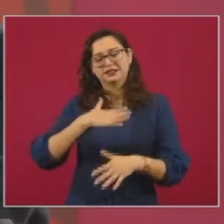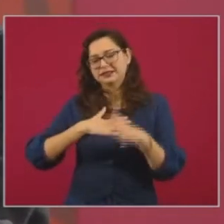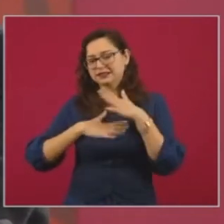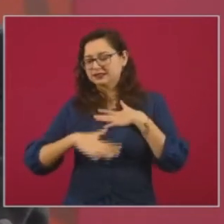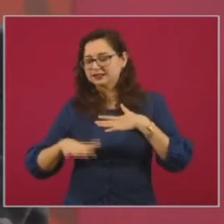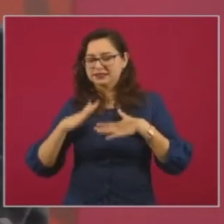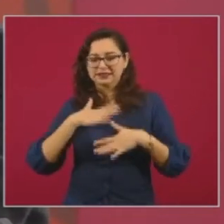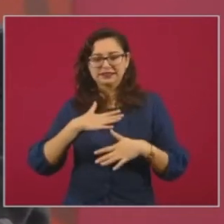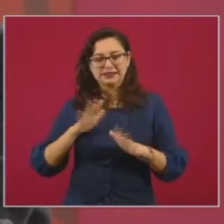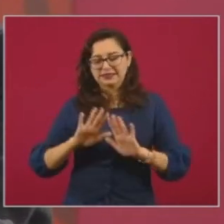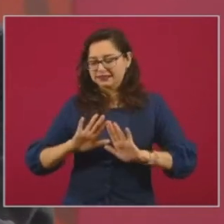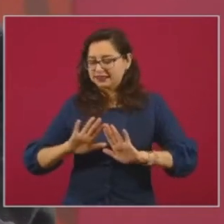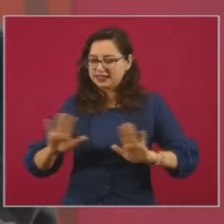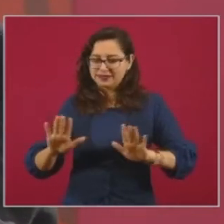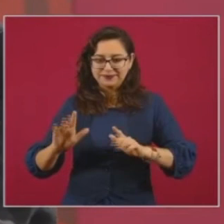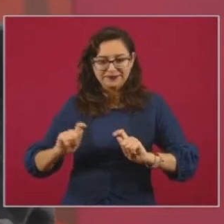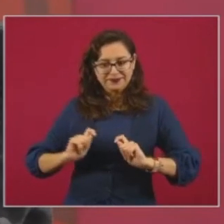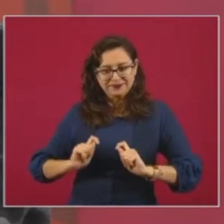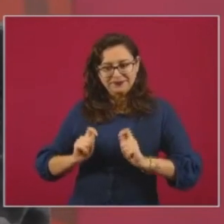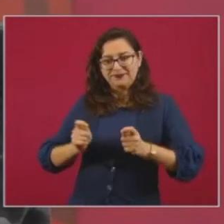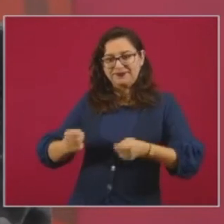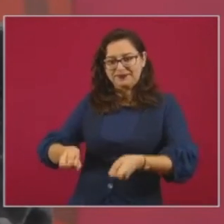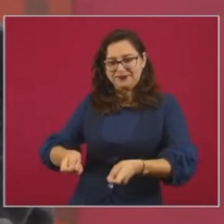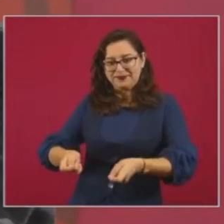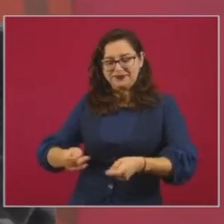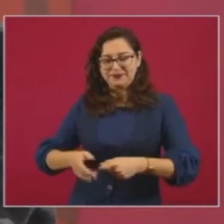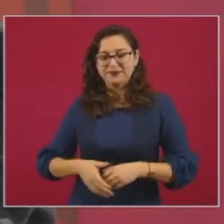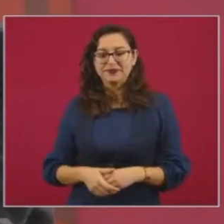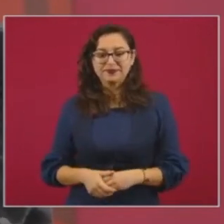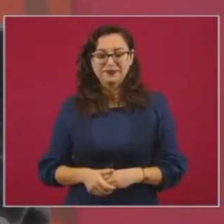retirarse. He dado instrucciones